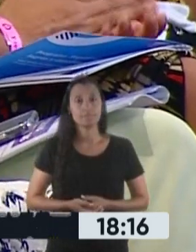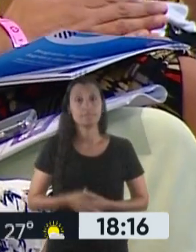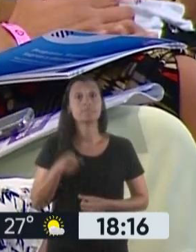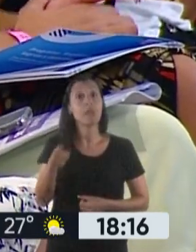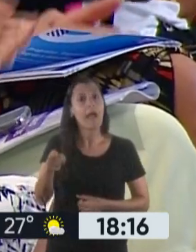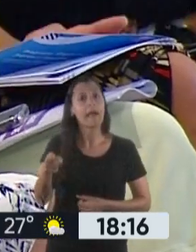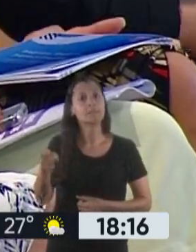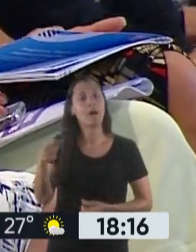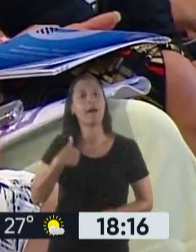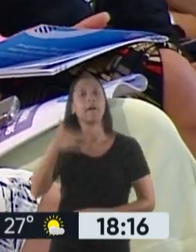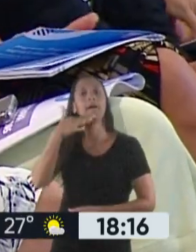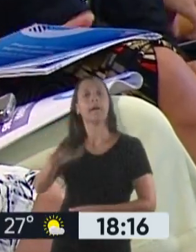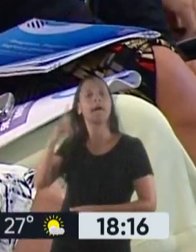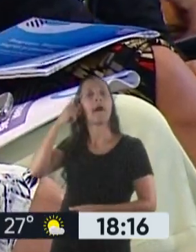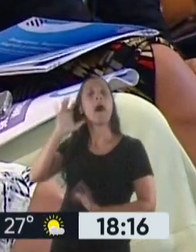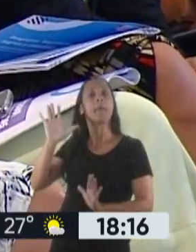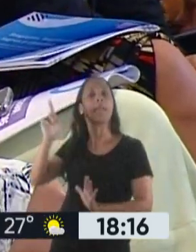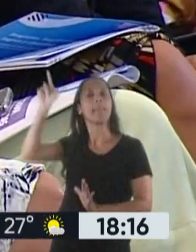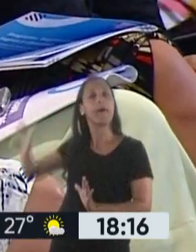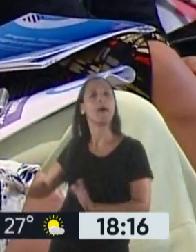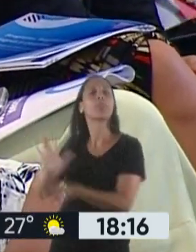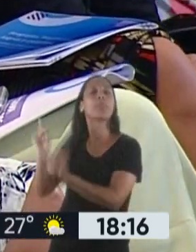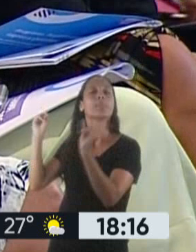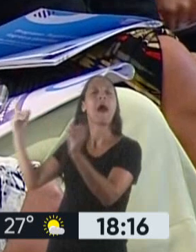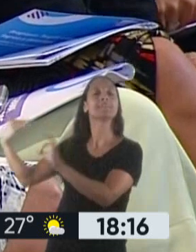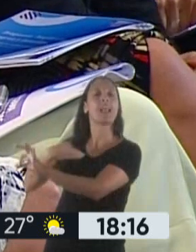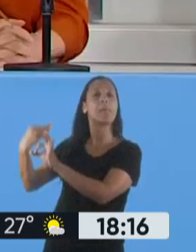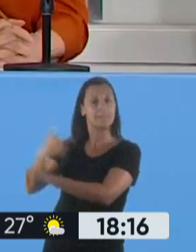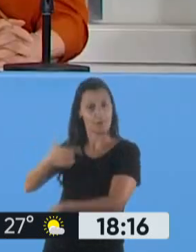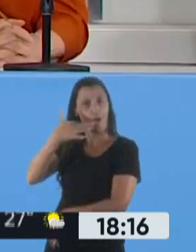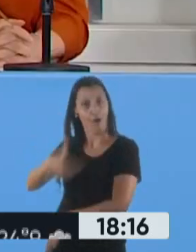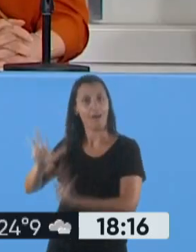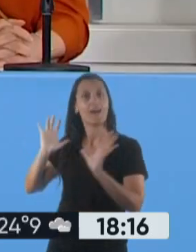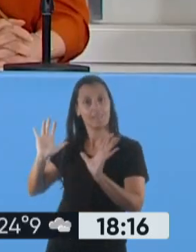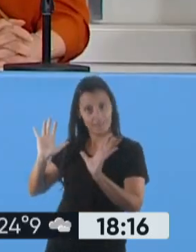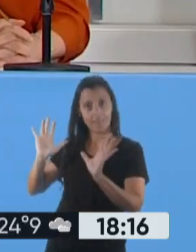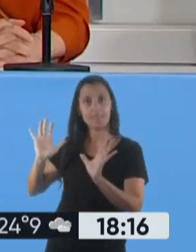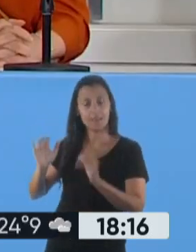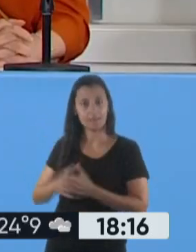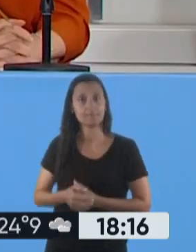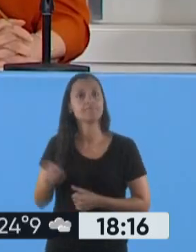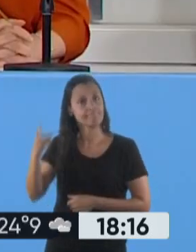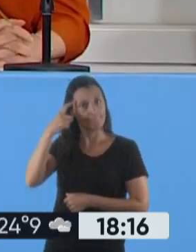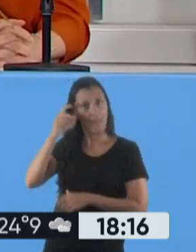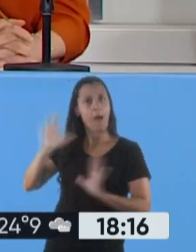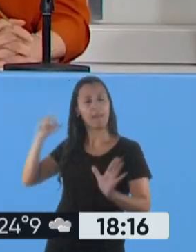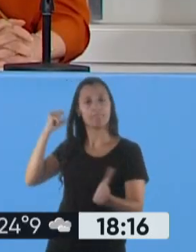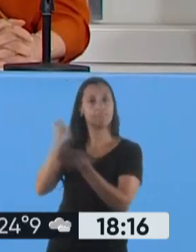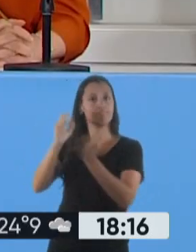eso lo aprendí. Tuve una buena maestra, debo reconocer que tuve una buena maestra en esas cosas. Eso lo aprendí.